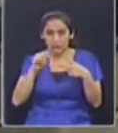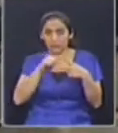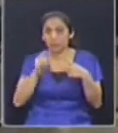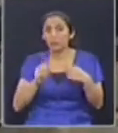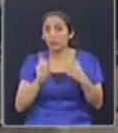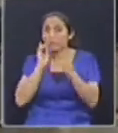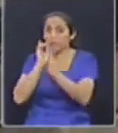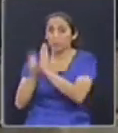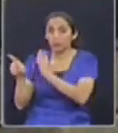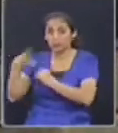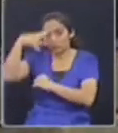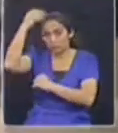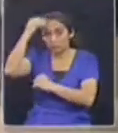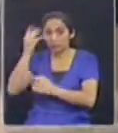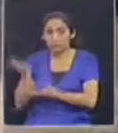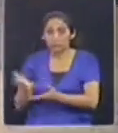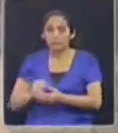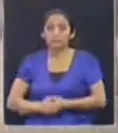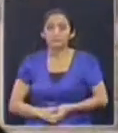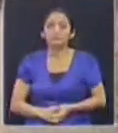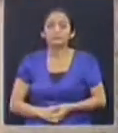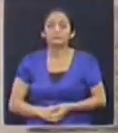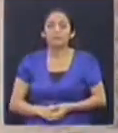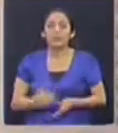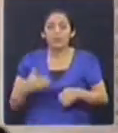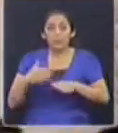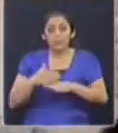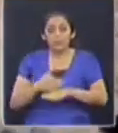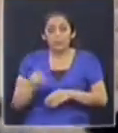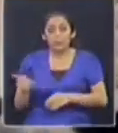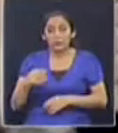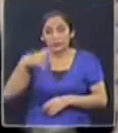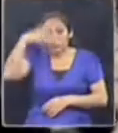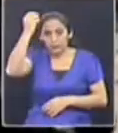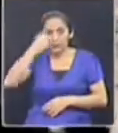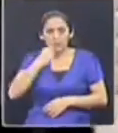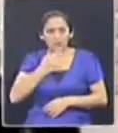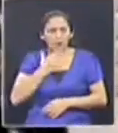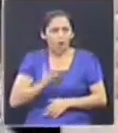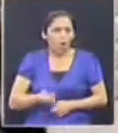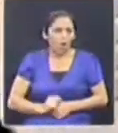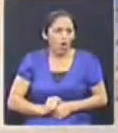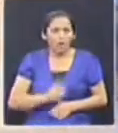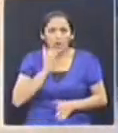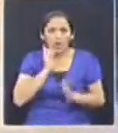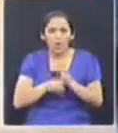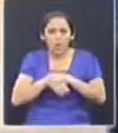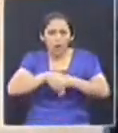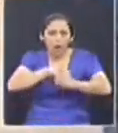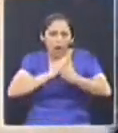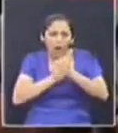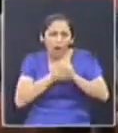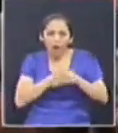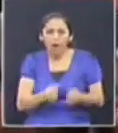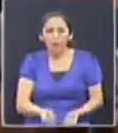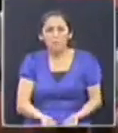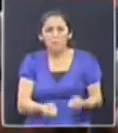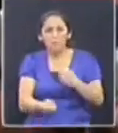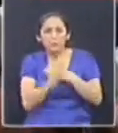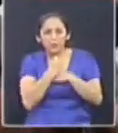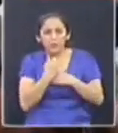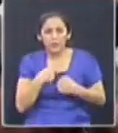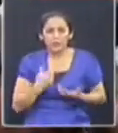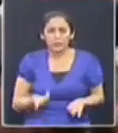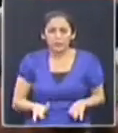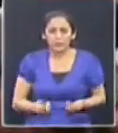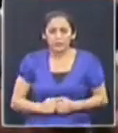otorgó presuntos sobornos. Glass afirmó que solicitará que se declare esa denuncia como maliciosa y temeraria. Aquí hay un intento